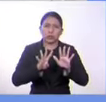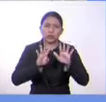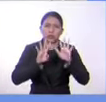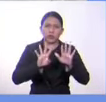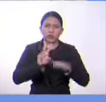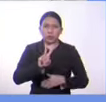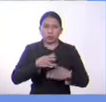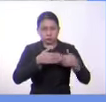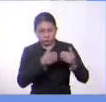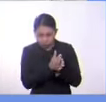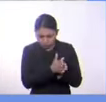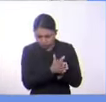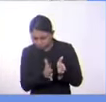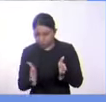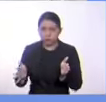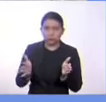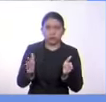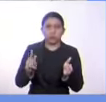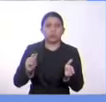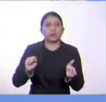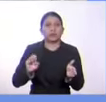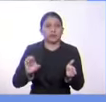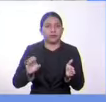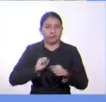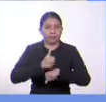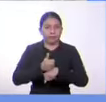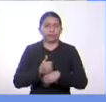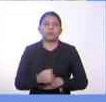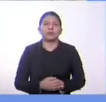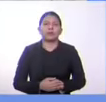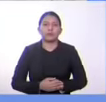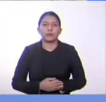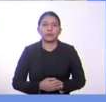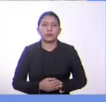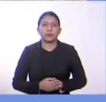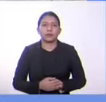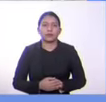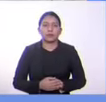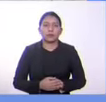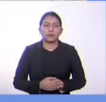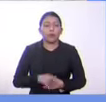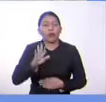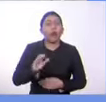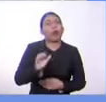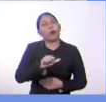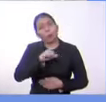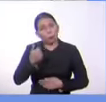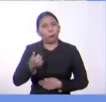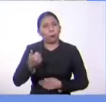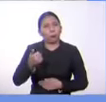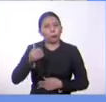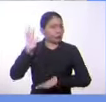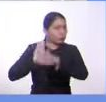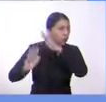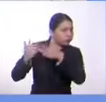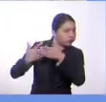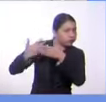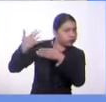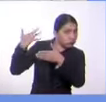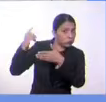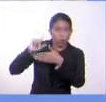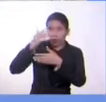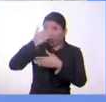1992 en adelante como el Tribunal Supremo Electoral. Hay otro antecedente importante aquí también que no se debe